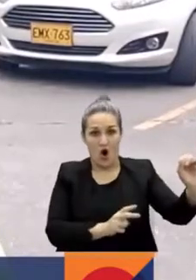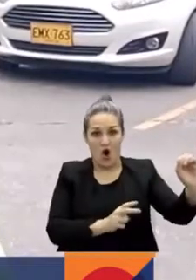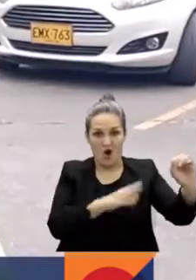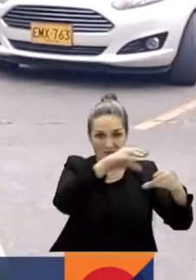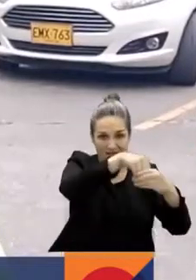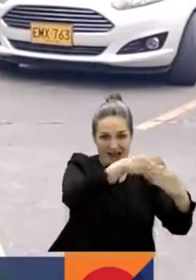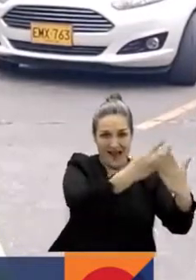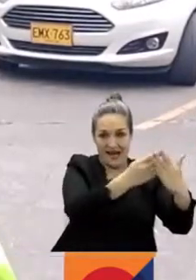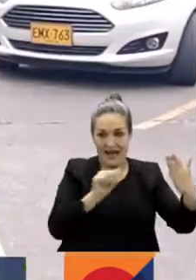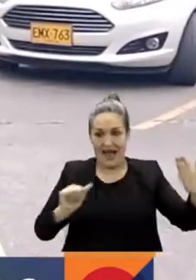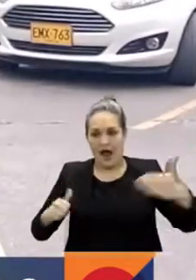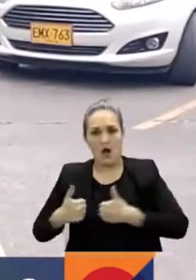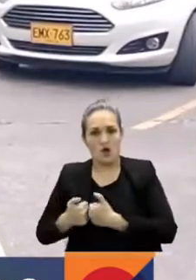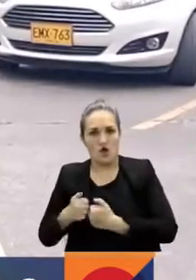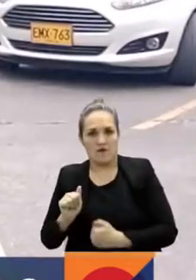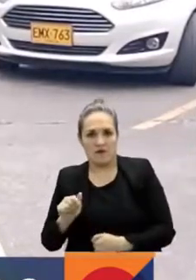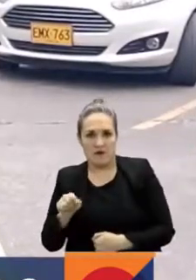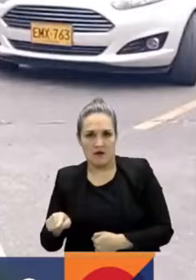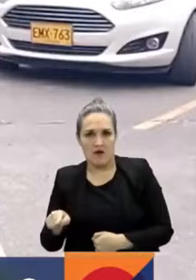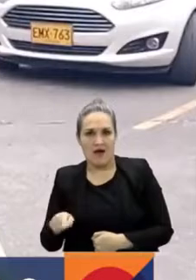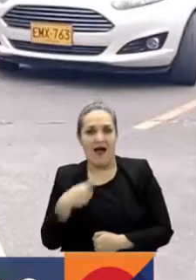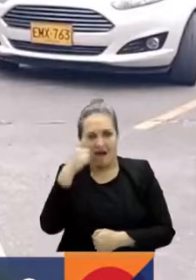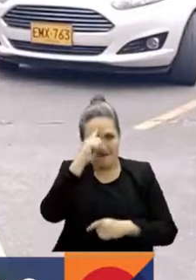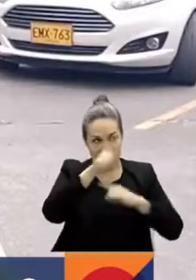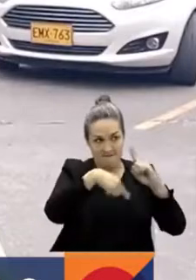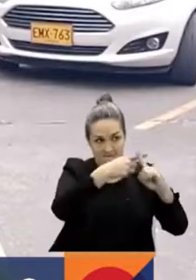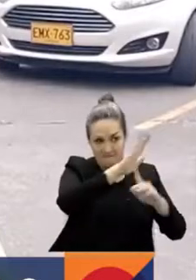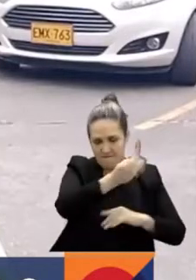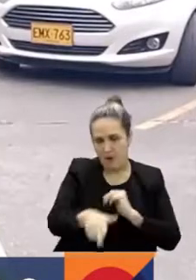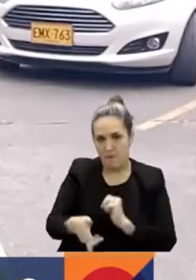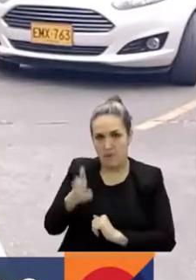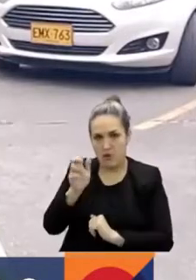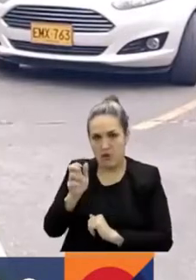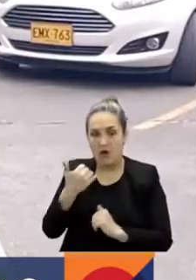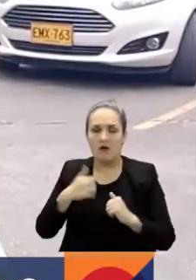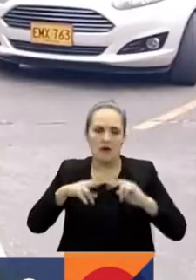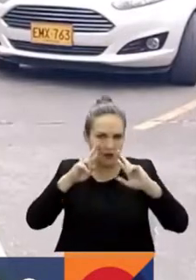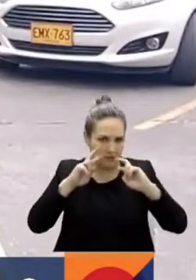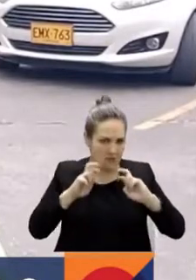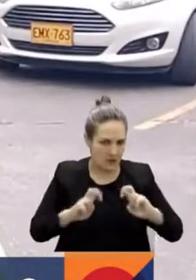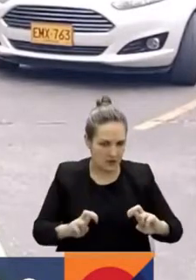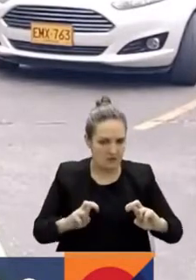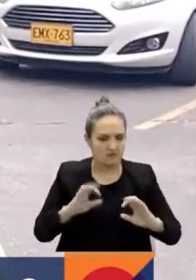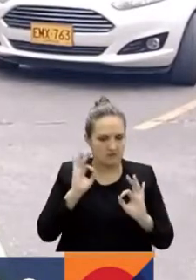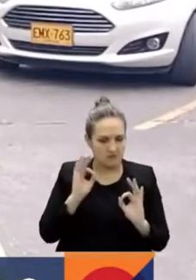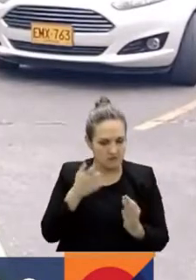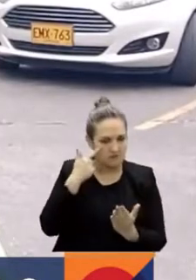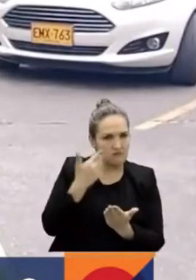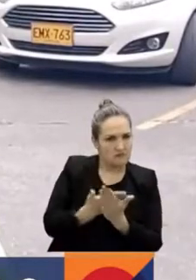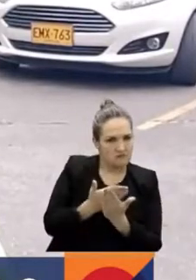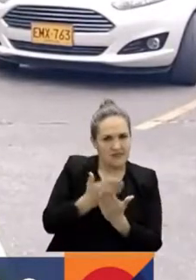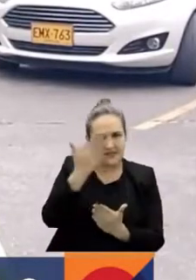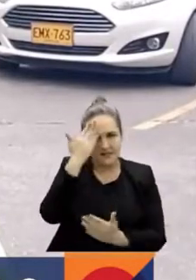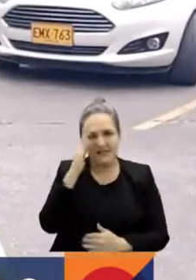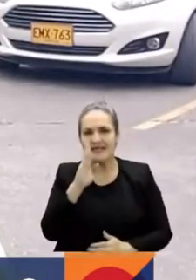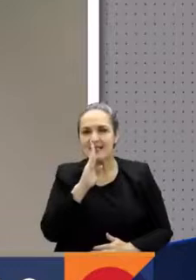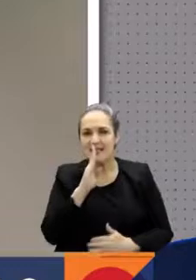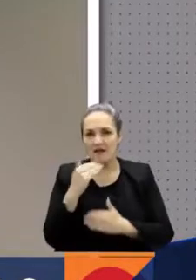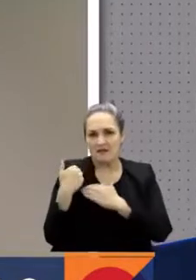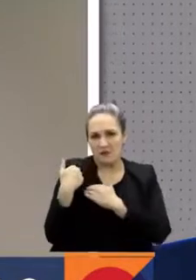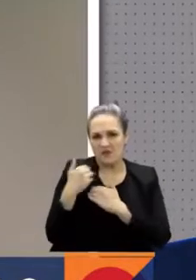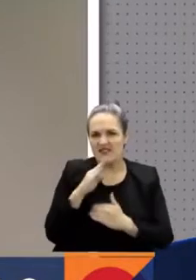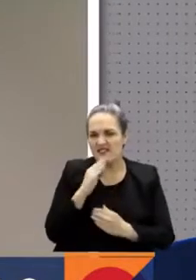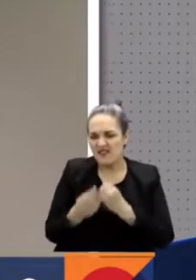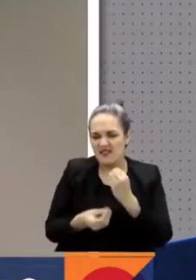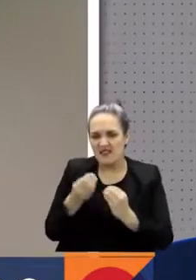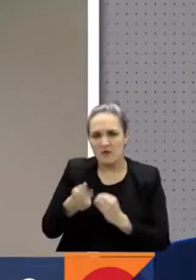de la Seccional de Investigación Judicial, adelanta las investigaciones que permitan determinar móviles y responsables del doble homicidio.